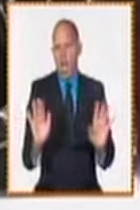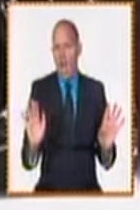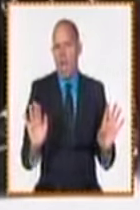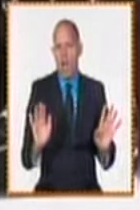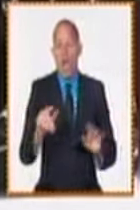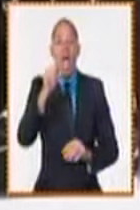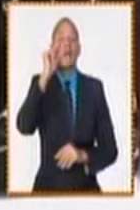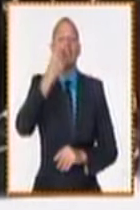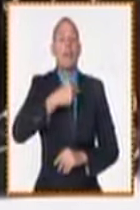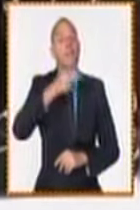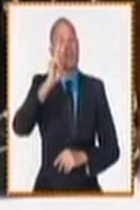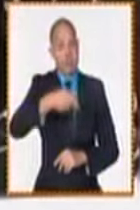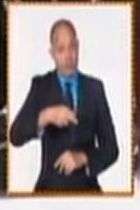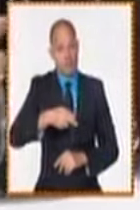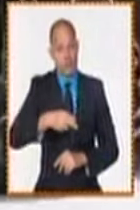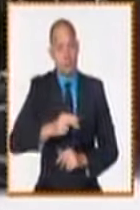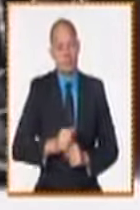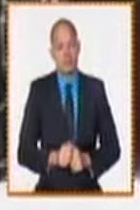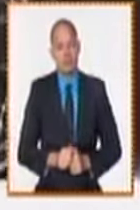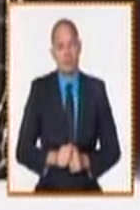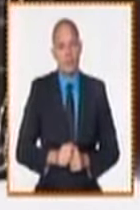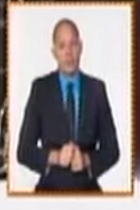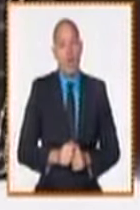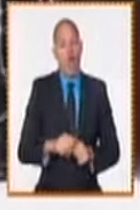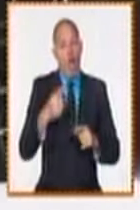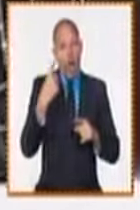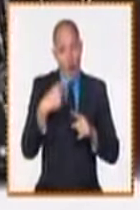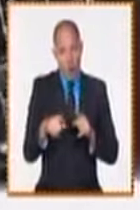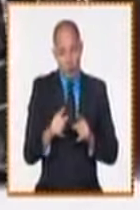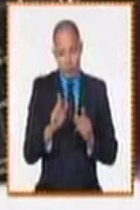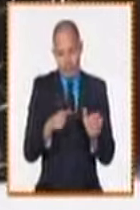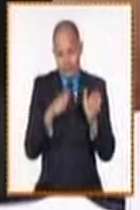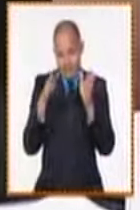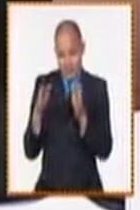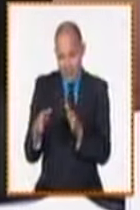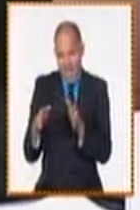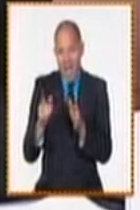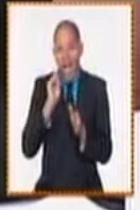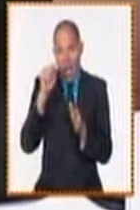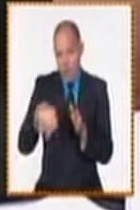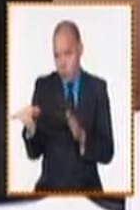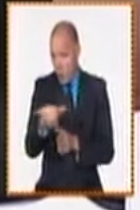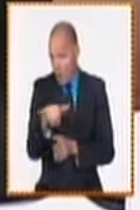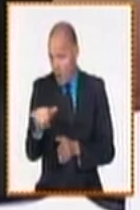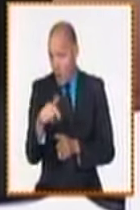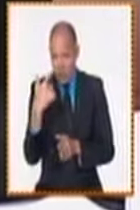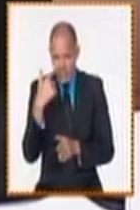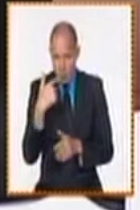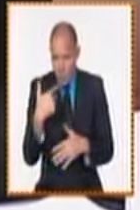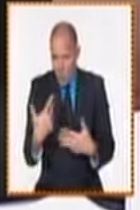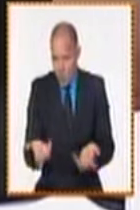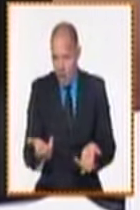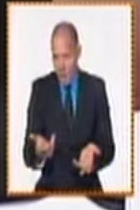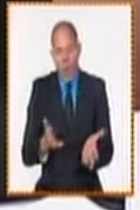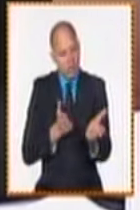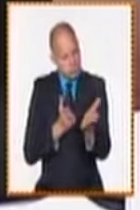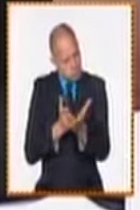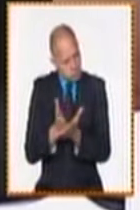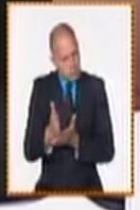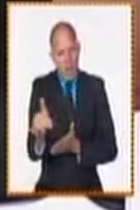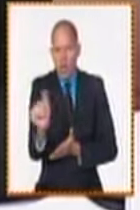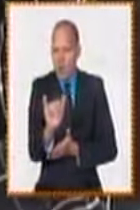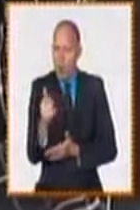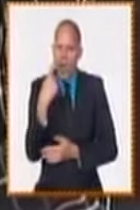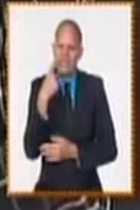del movimiento revolucionario. Y al propio tiempo está el gobierno provisional revolucionario que también descansa en los hombros